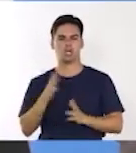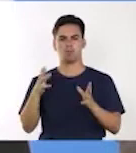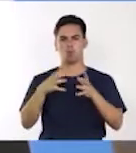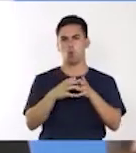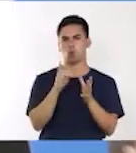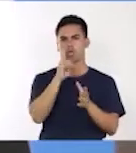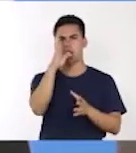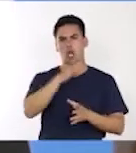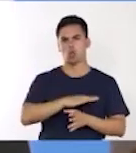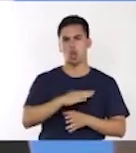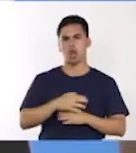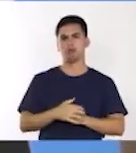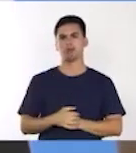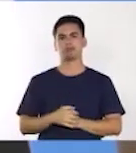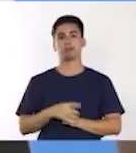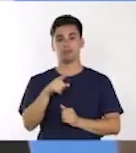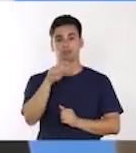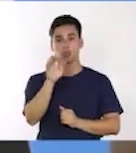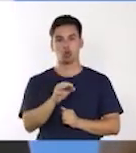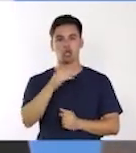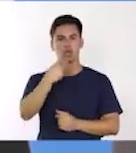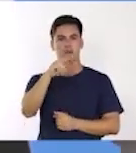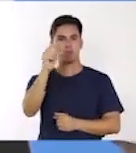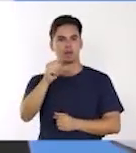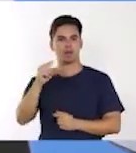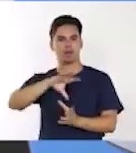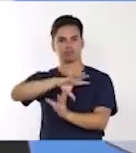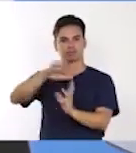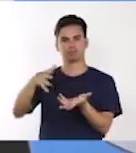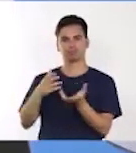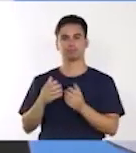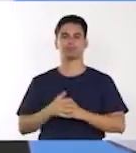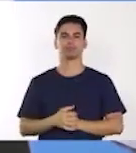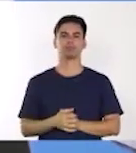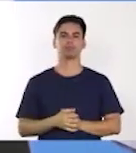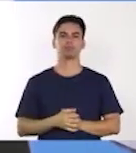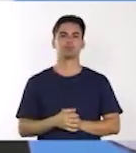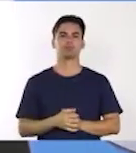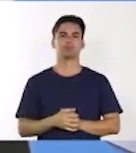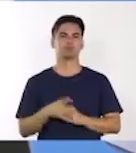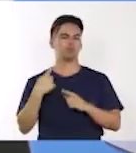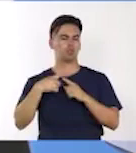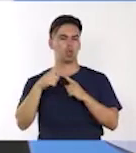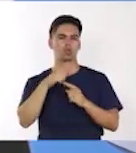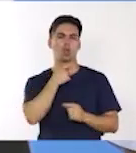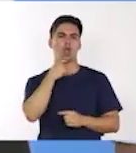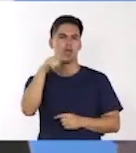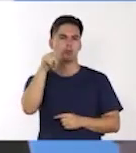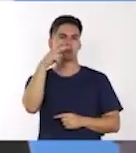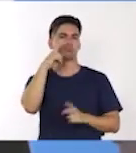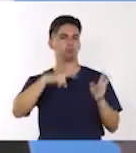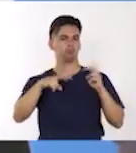Y en el contexto actual encuentran ejemplos suficientes para poder